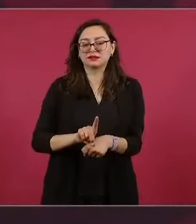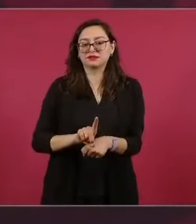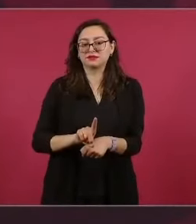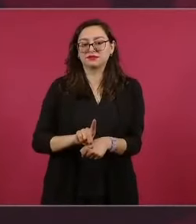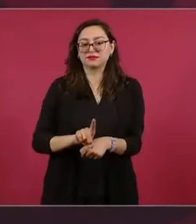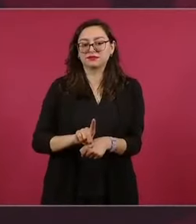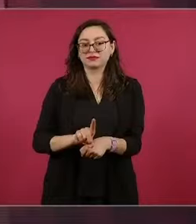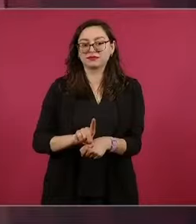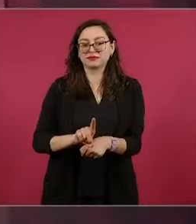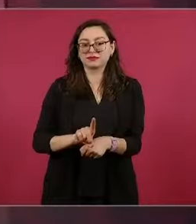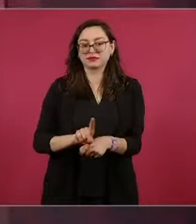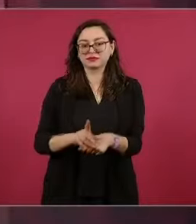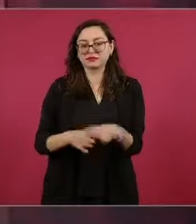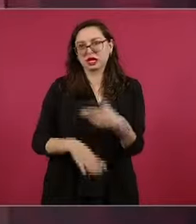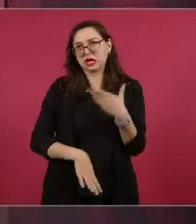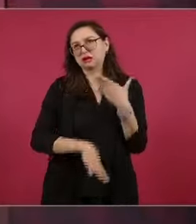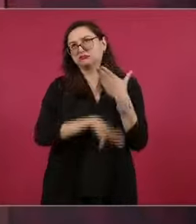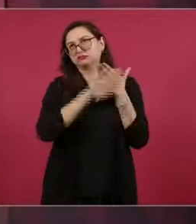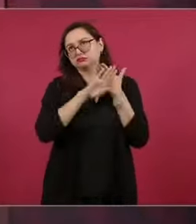de